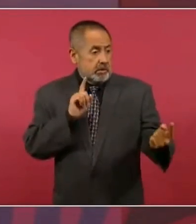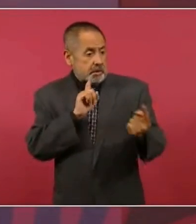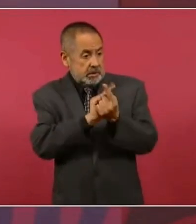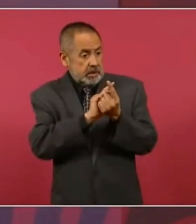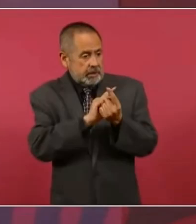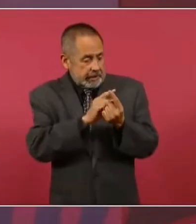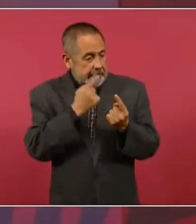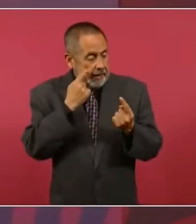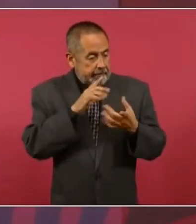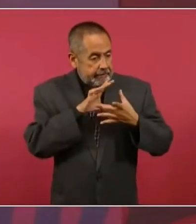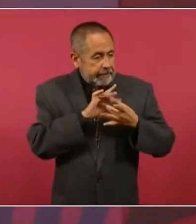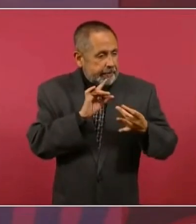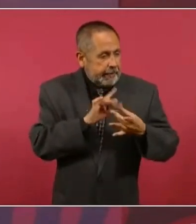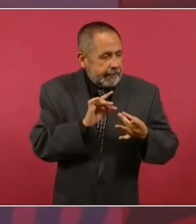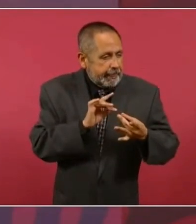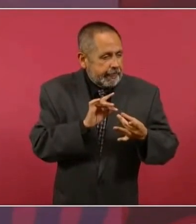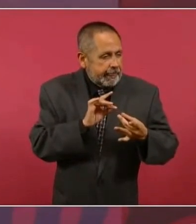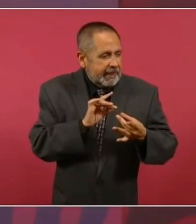así,